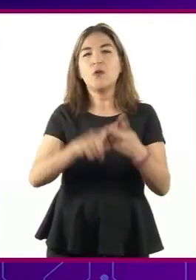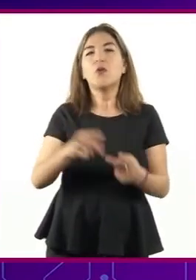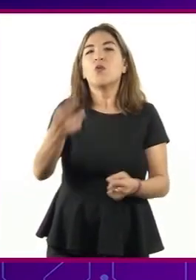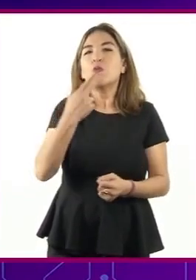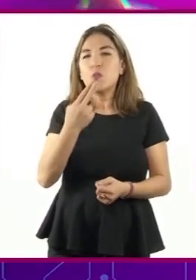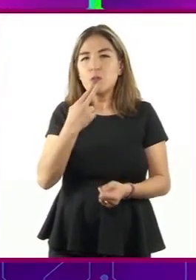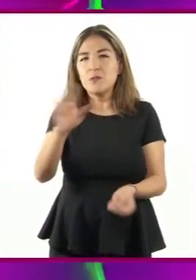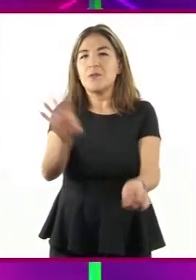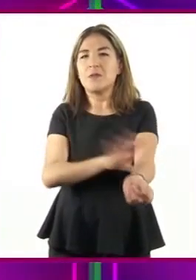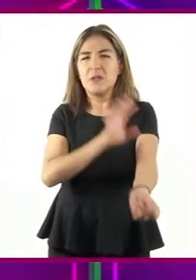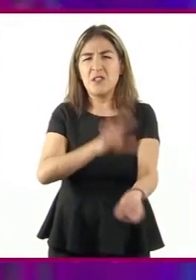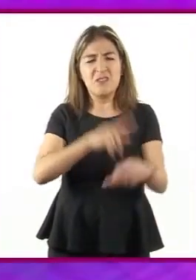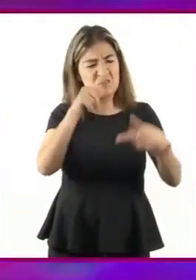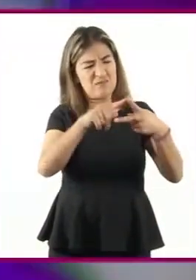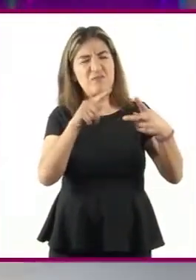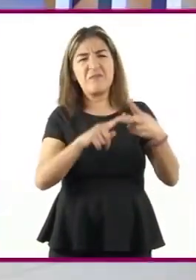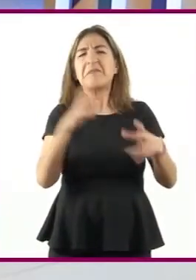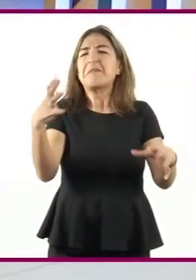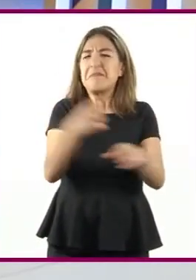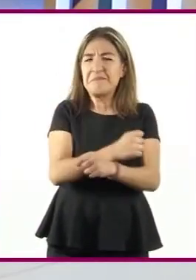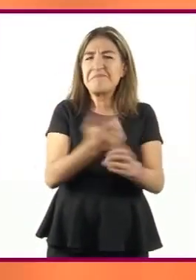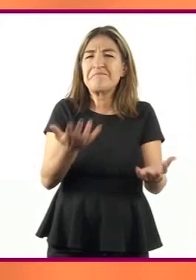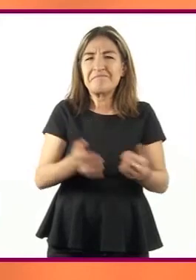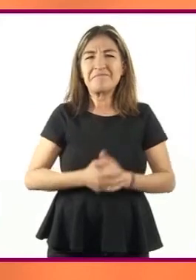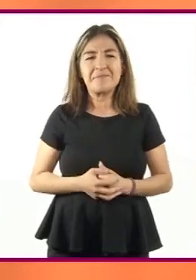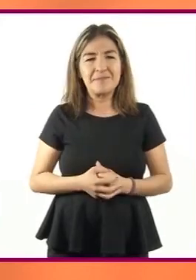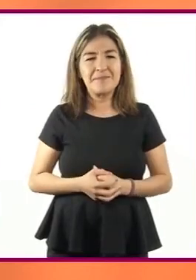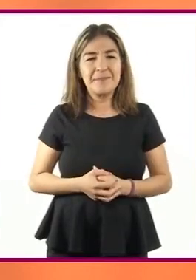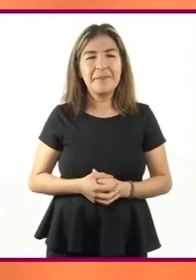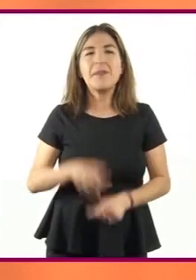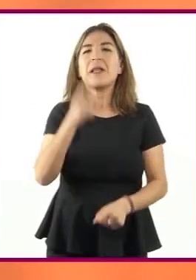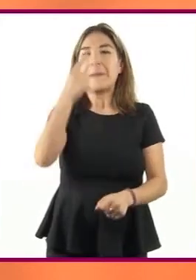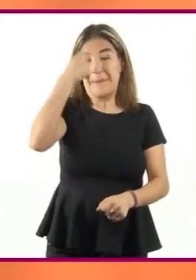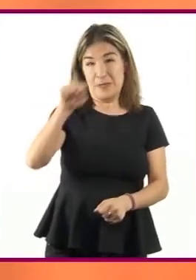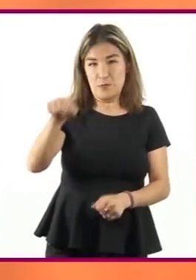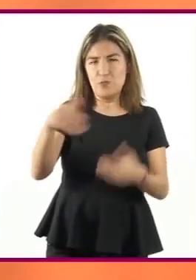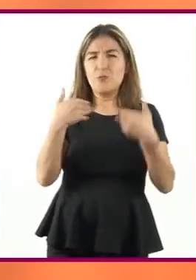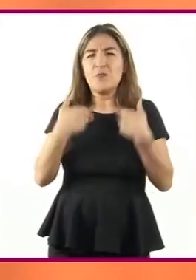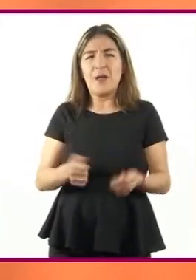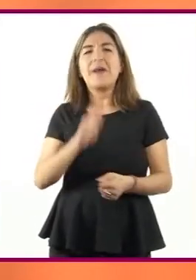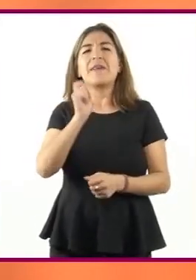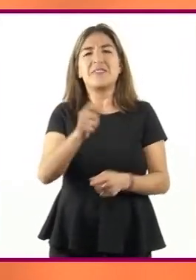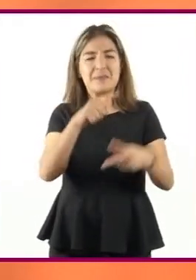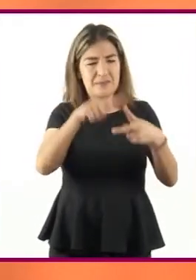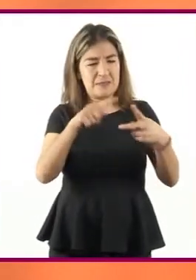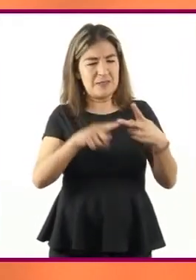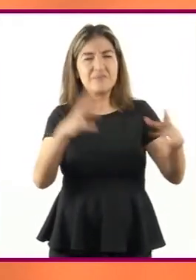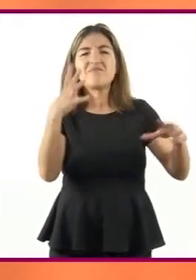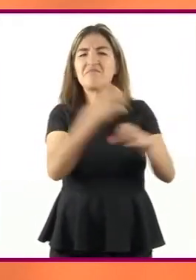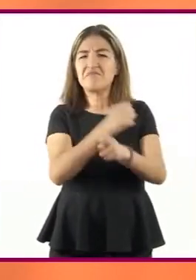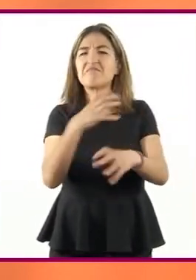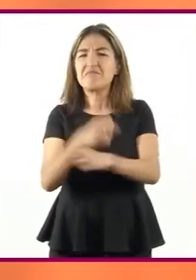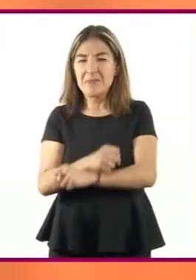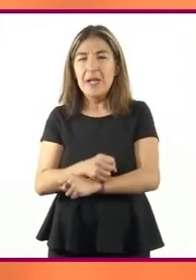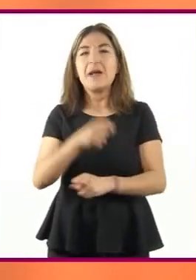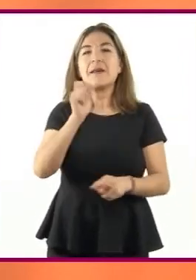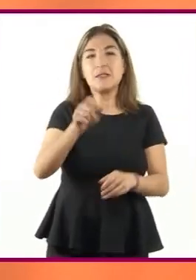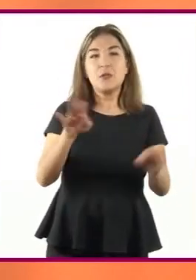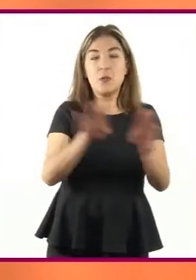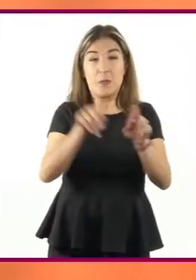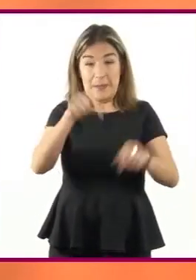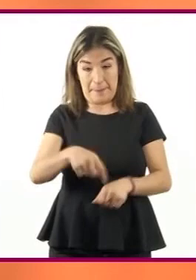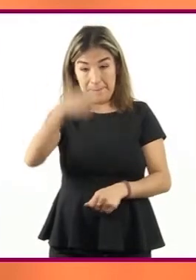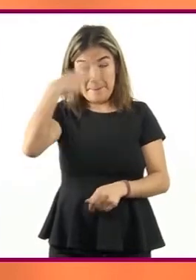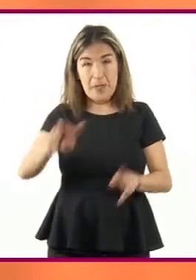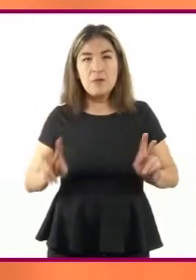energía. ¿Qué significa cada uno? Bueno, para entender qué significa cada uno, debemos saber que los aparatos eléctricos que se venden en